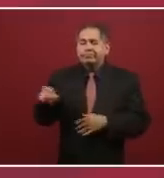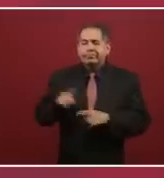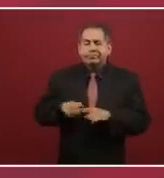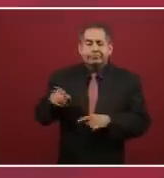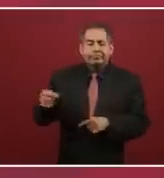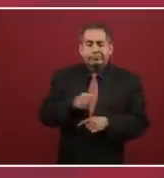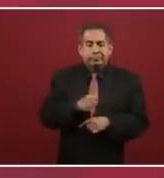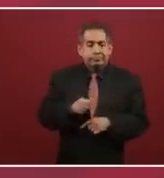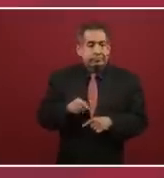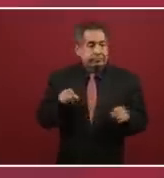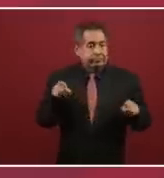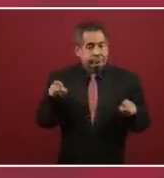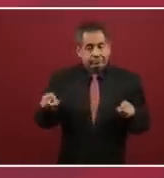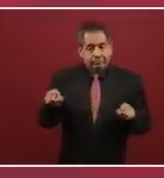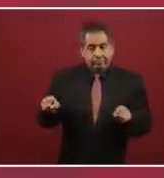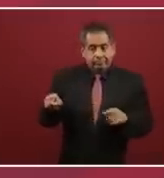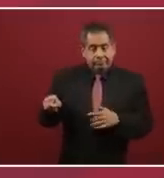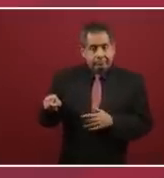al que estaba